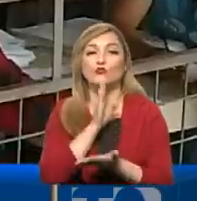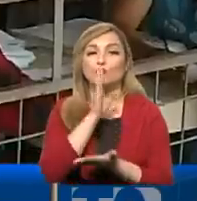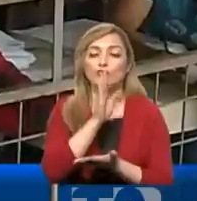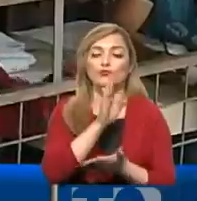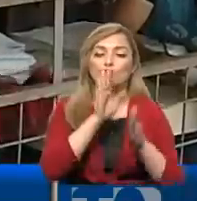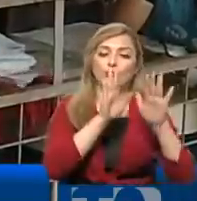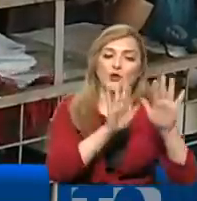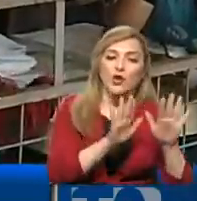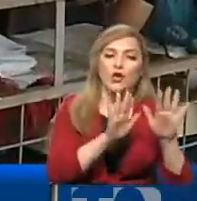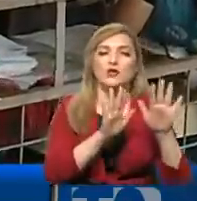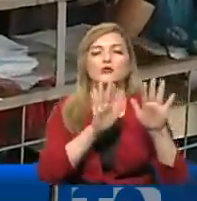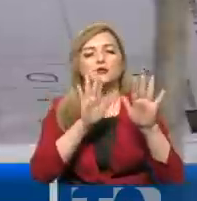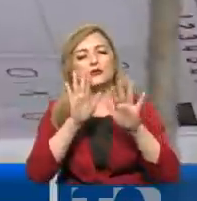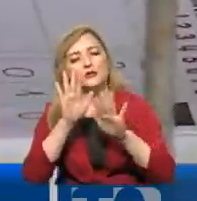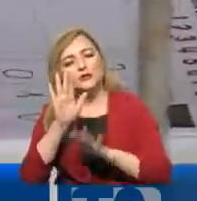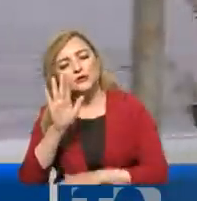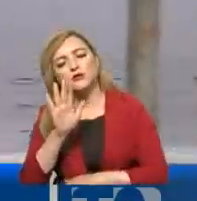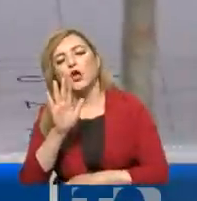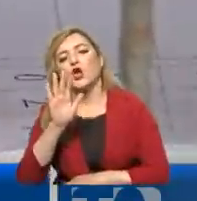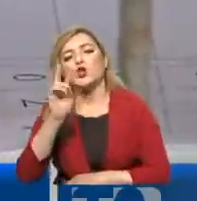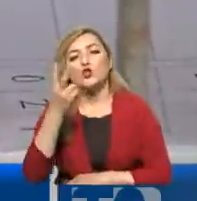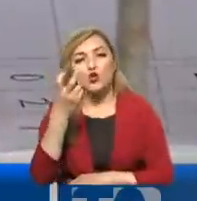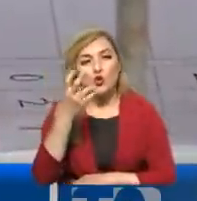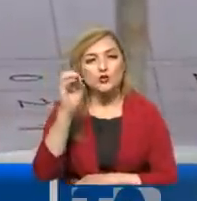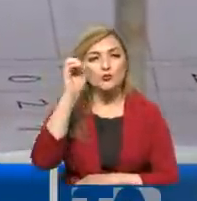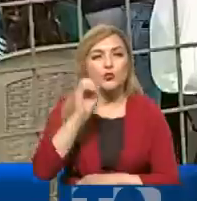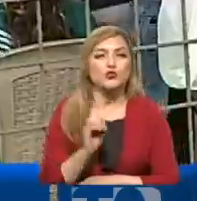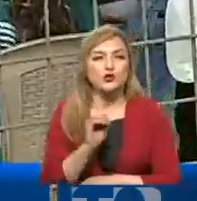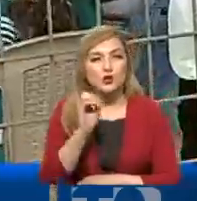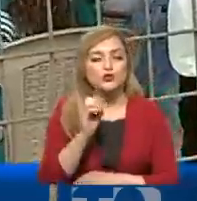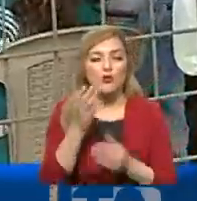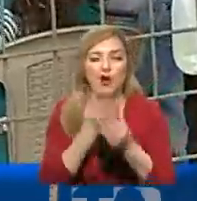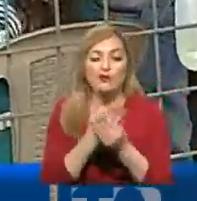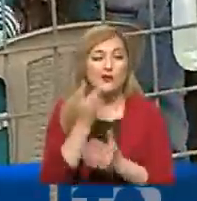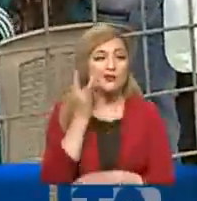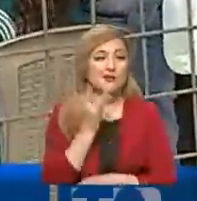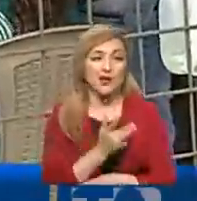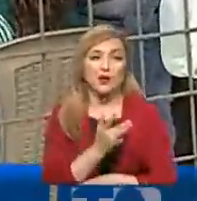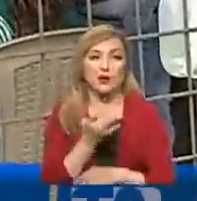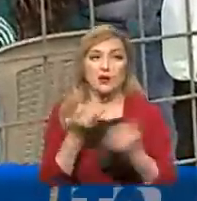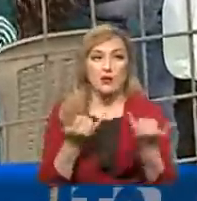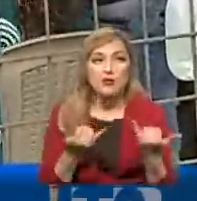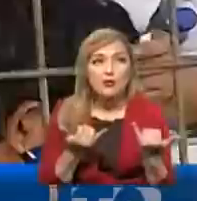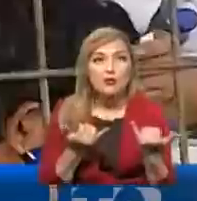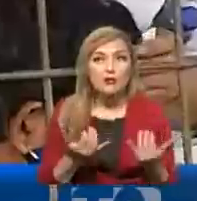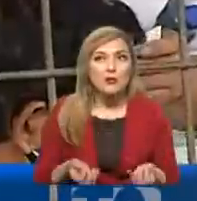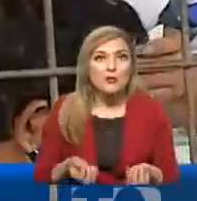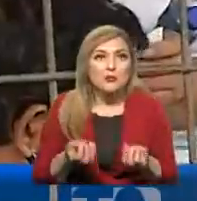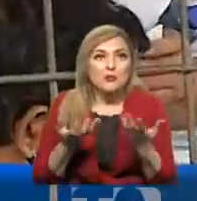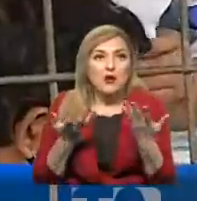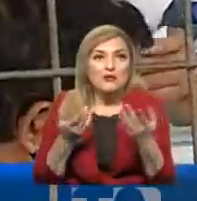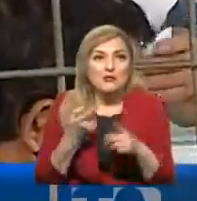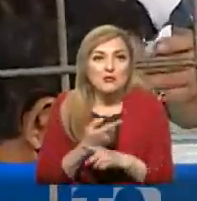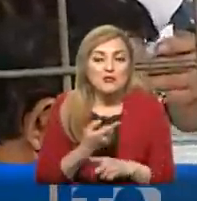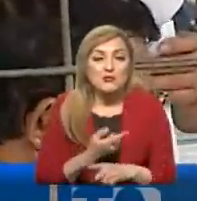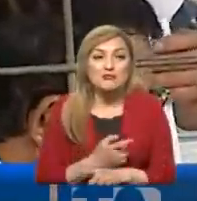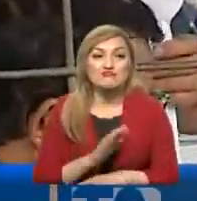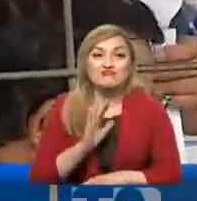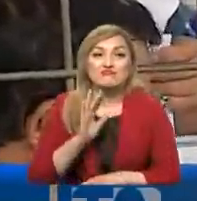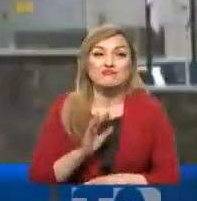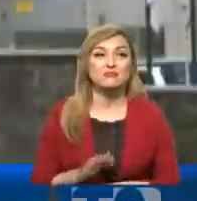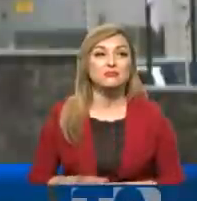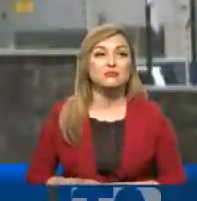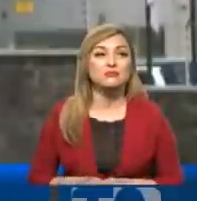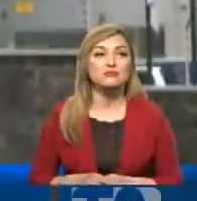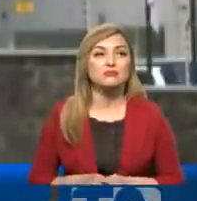entre 10 y 12% de actas con inconsistencia. Hoy es complicado saber cuántas actas inconsistentes